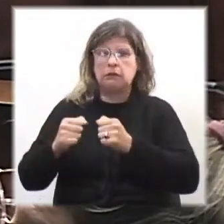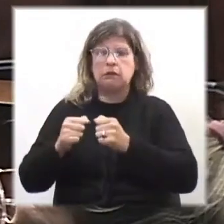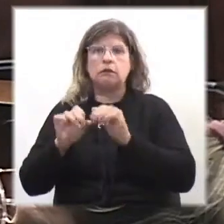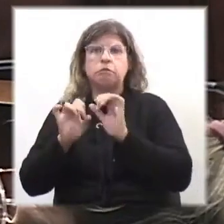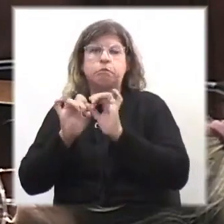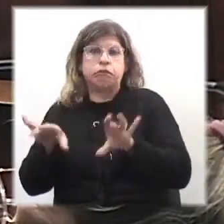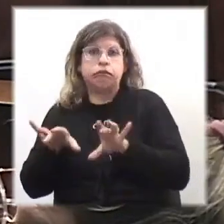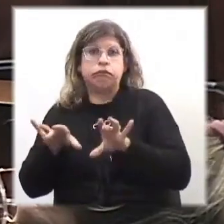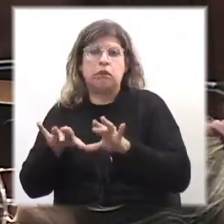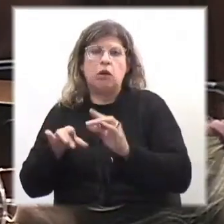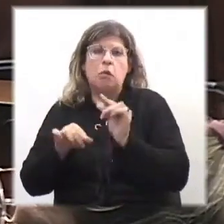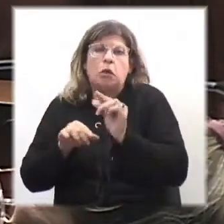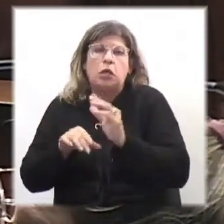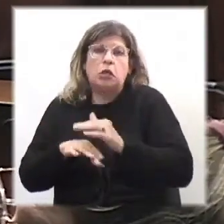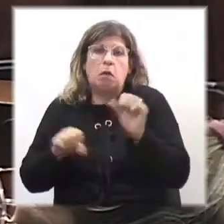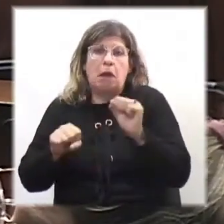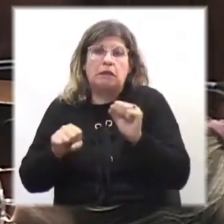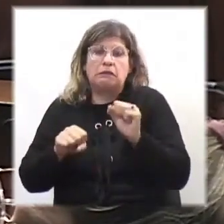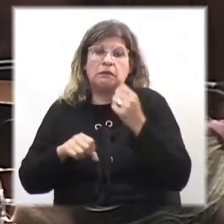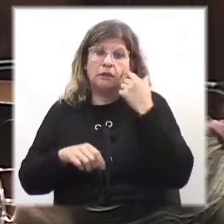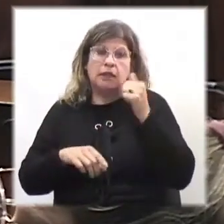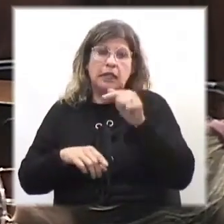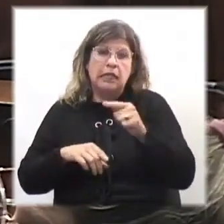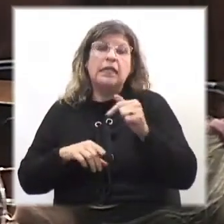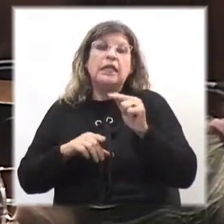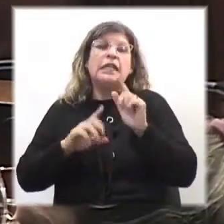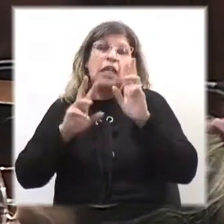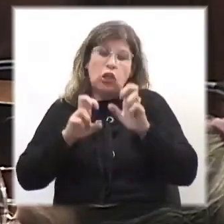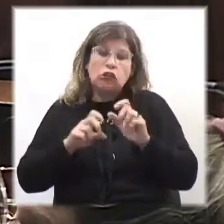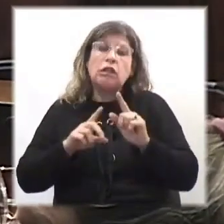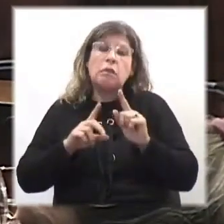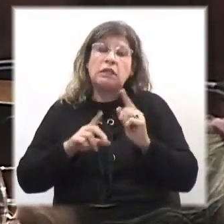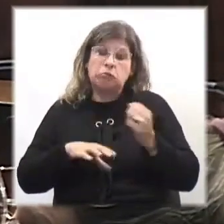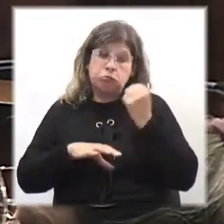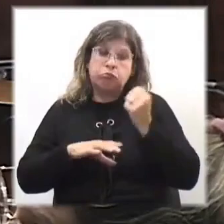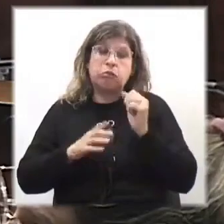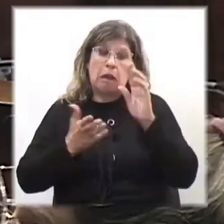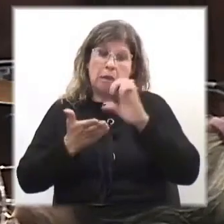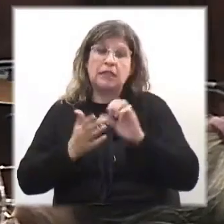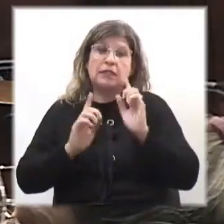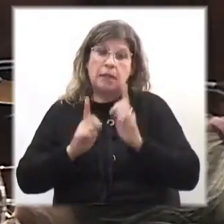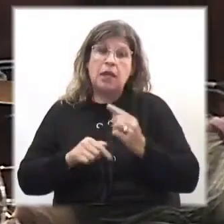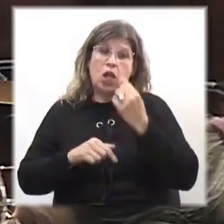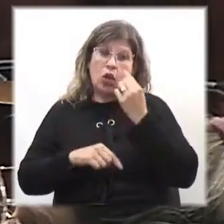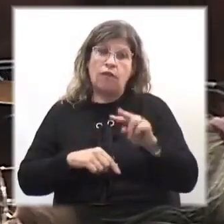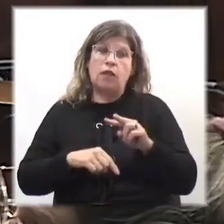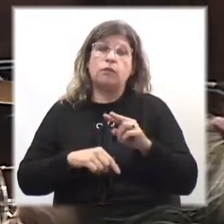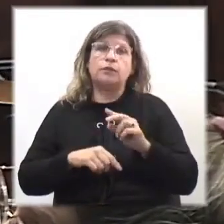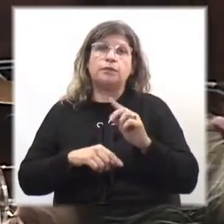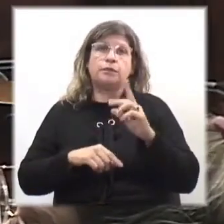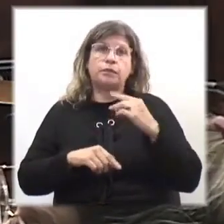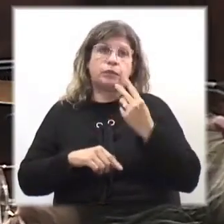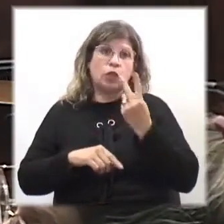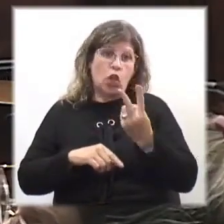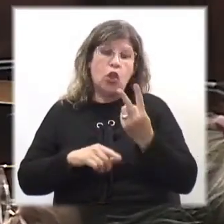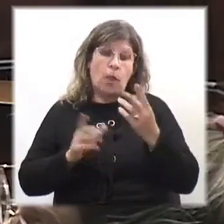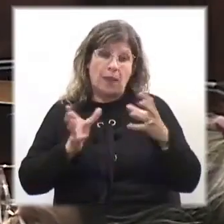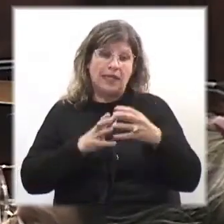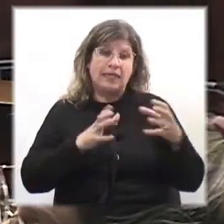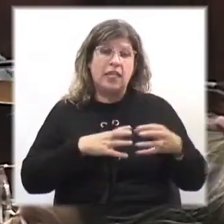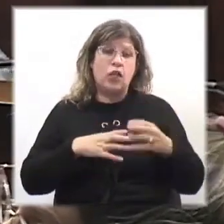más y en los temas sensibles del país también lo vemos han hablado aquí dos partidos de gobierno